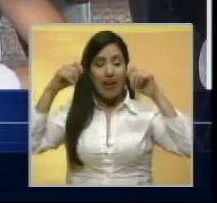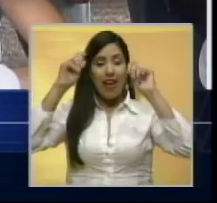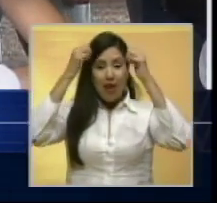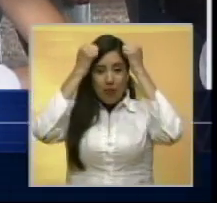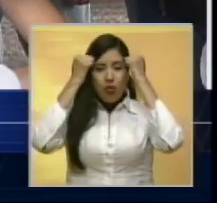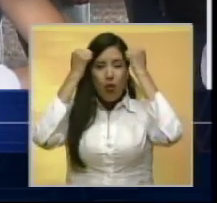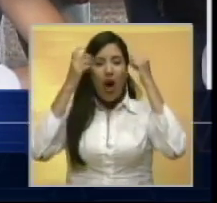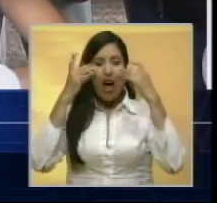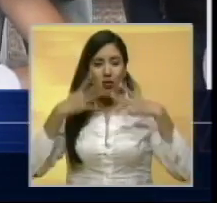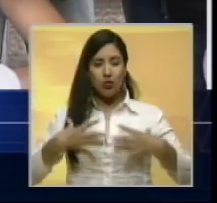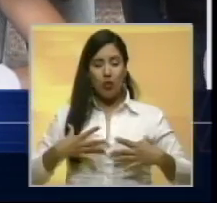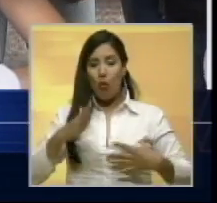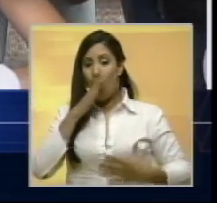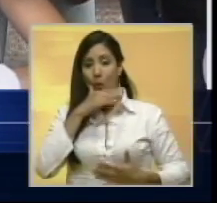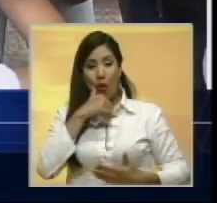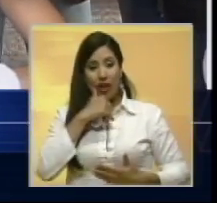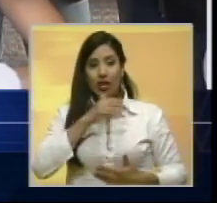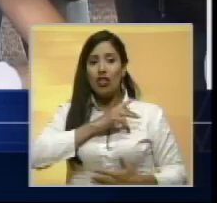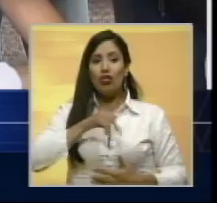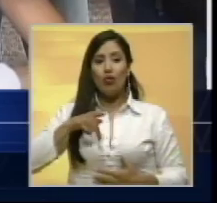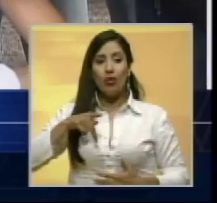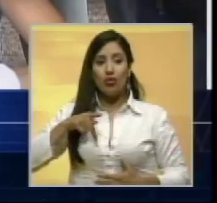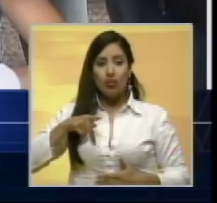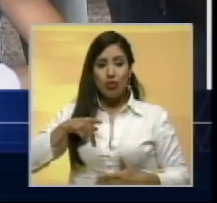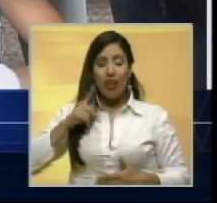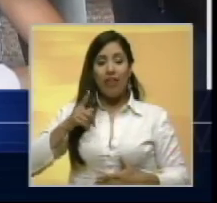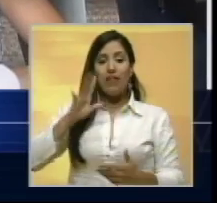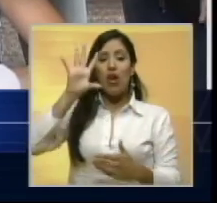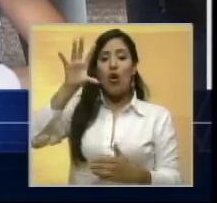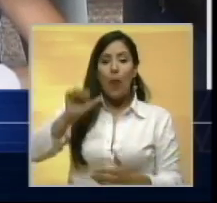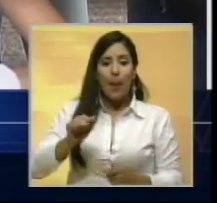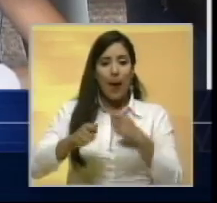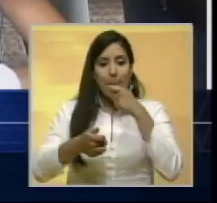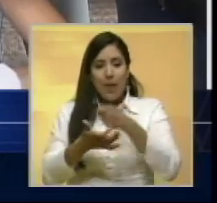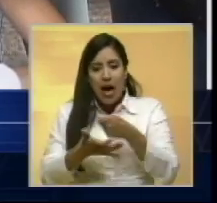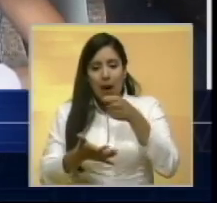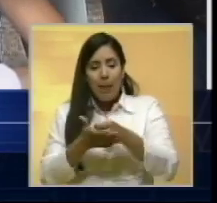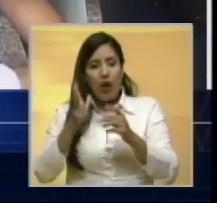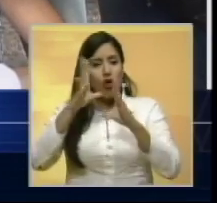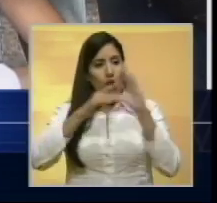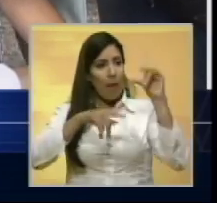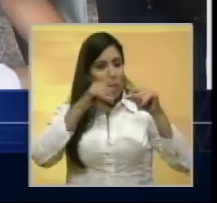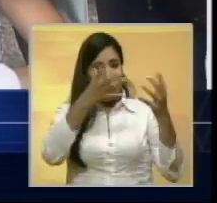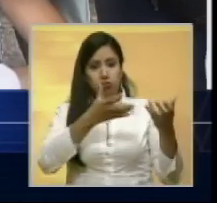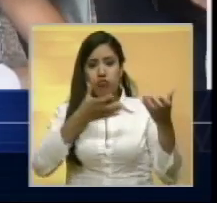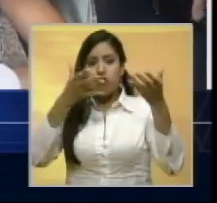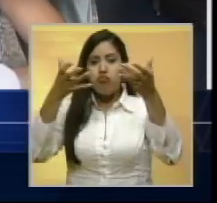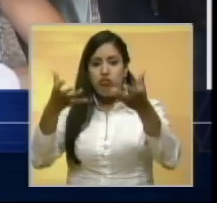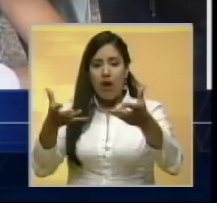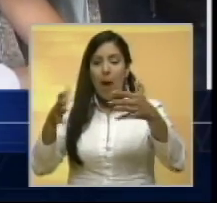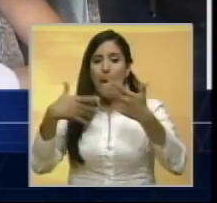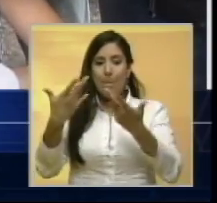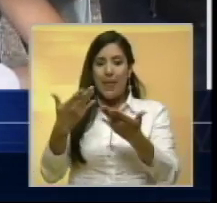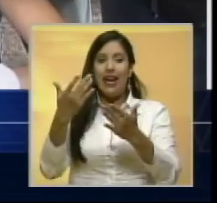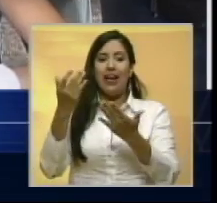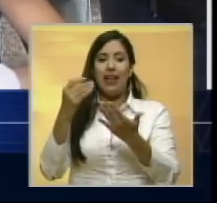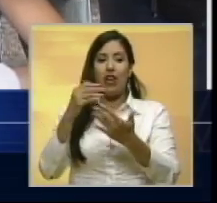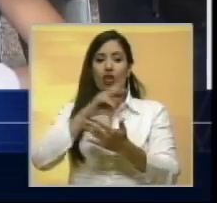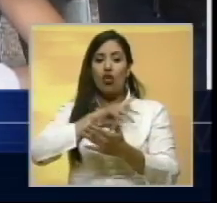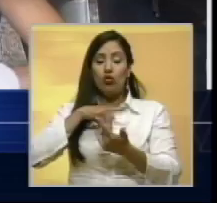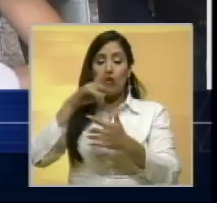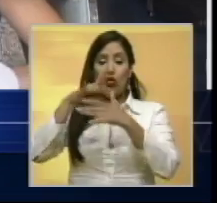quirúrgicos. Nosotros tenemos que comprar, ¿verdad? Todos esos materiales, todas esas cosas para que